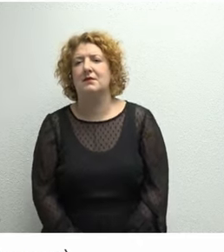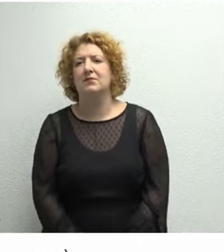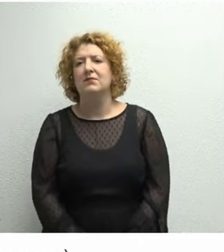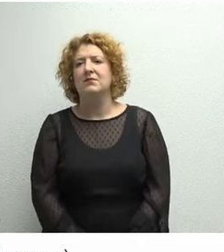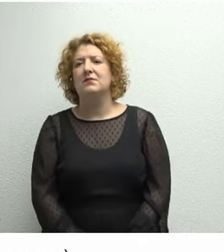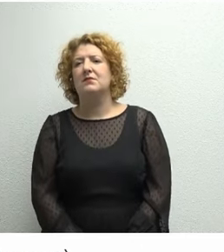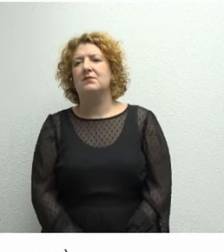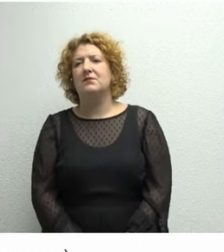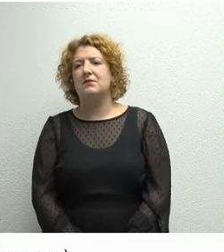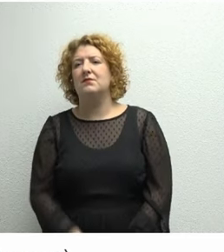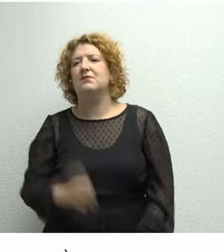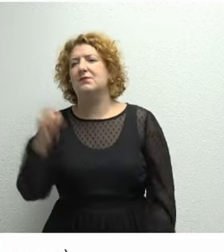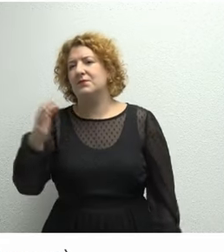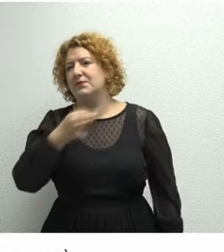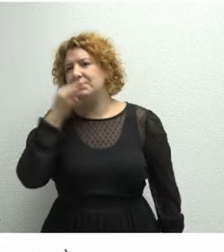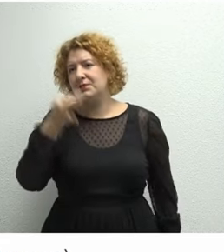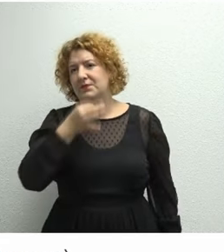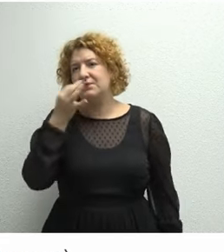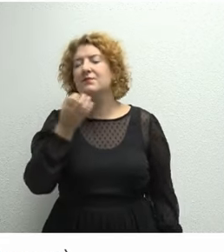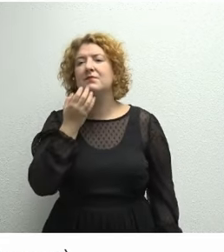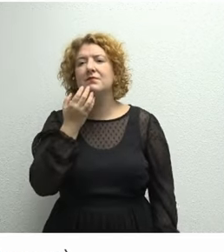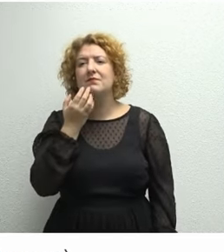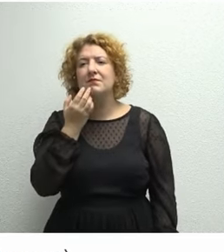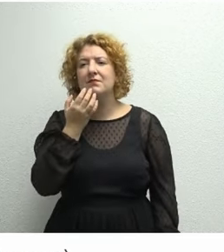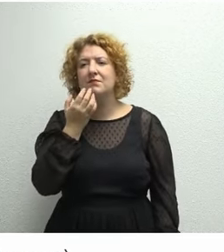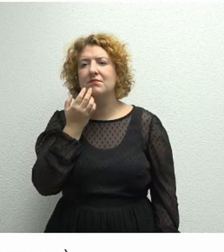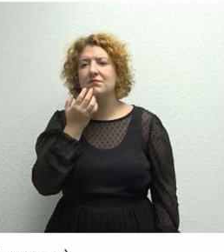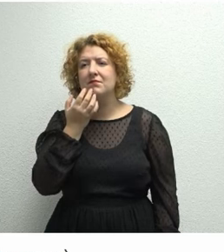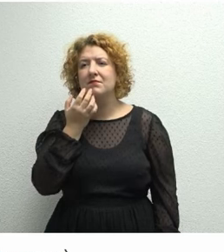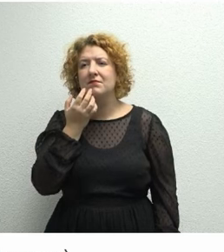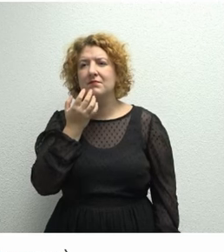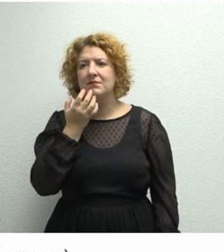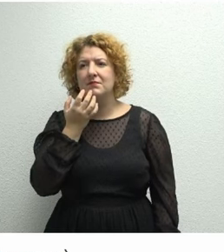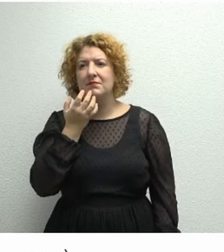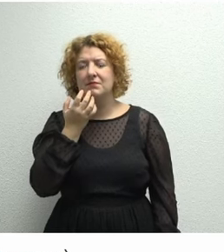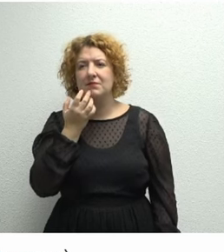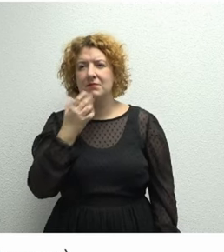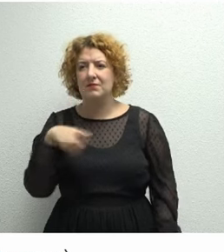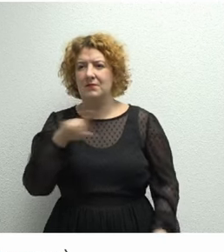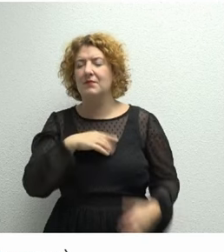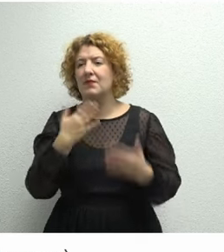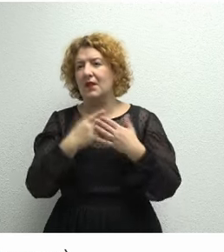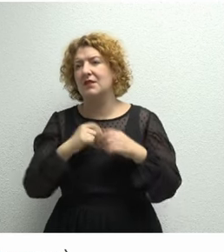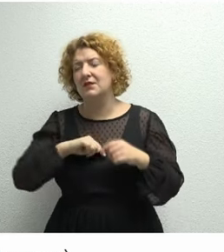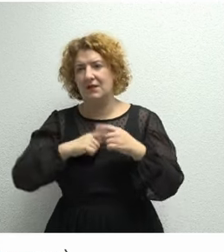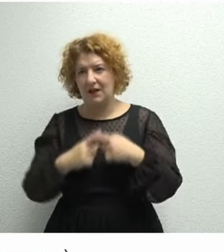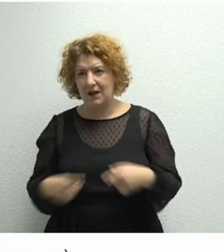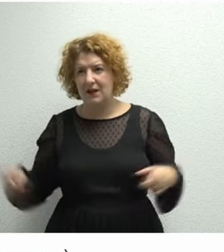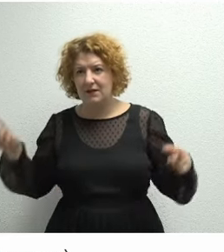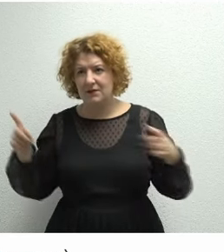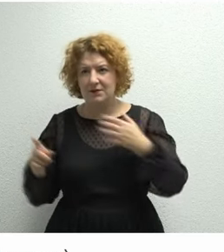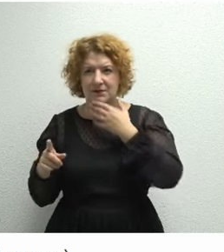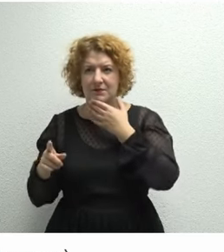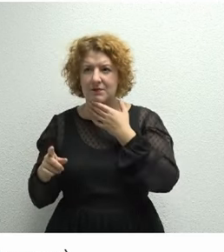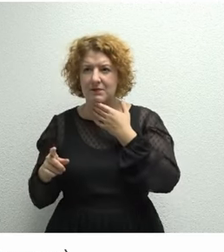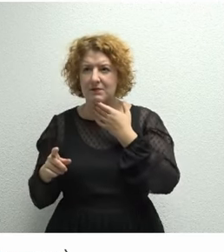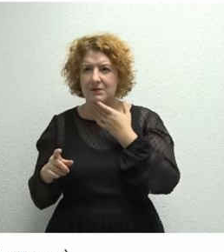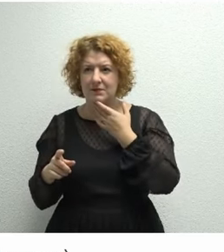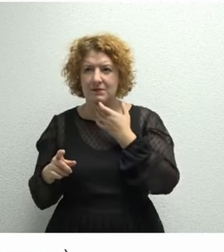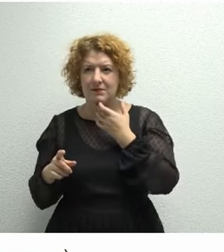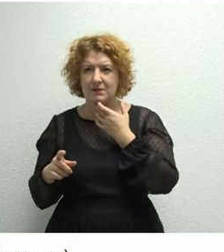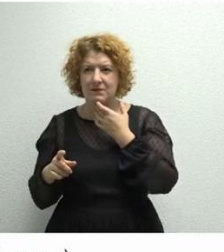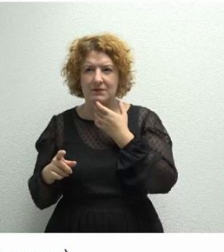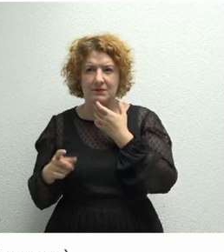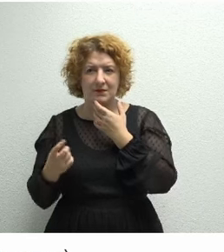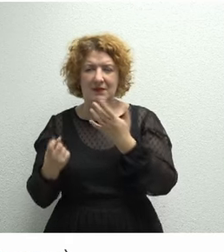paso Buenas tardes lo primero agradecer que va siendo la jornada l las